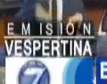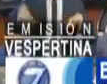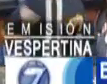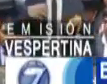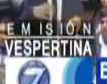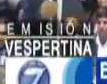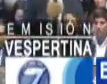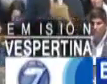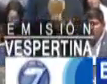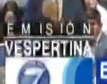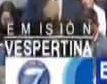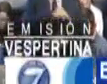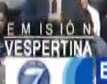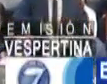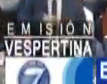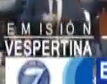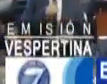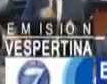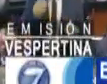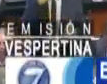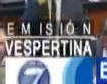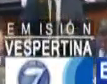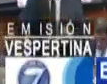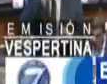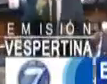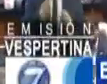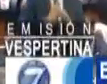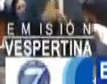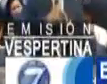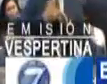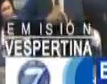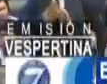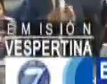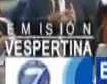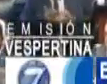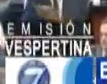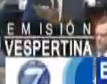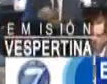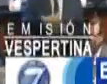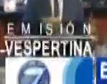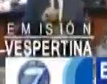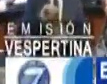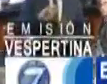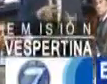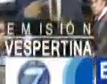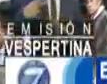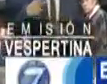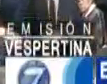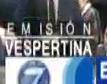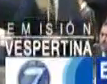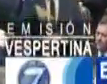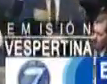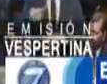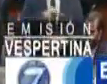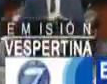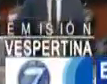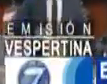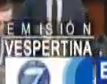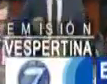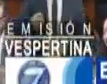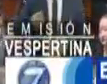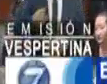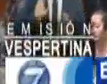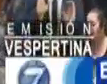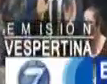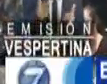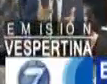departamentos más expulsores de gente, y por el lado mexicano, los municipios de los estados de Chiapas y una pequeña porción